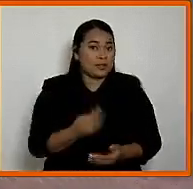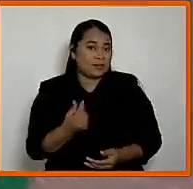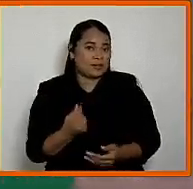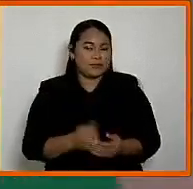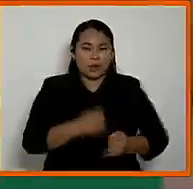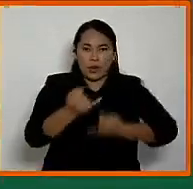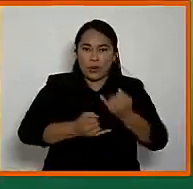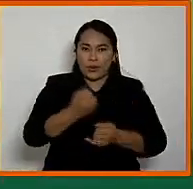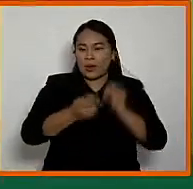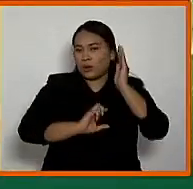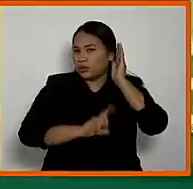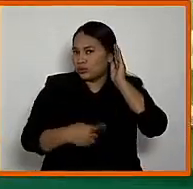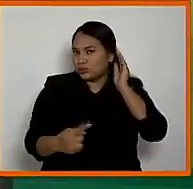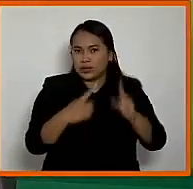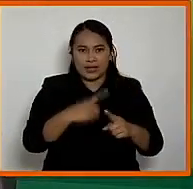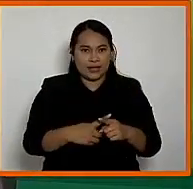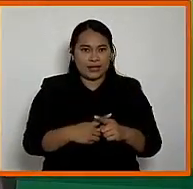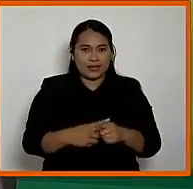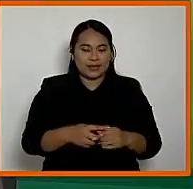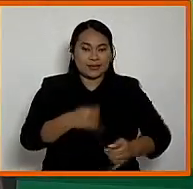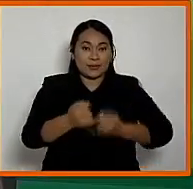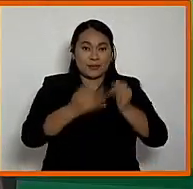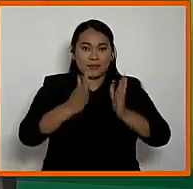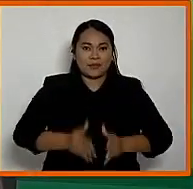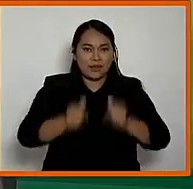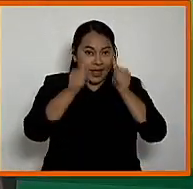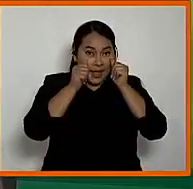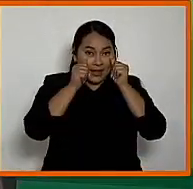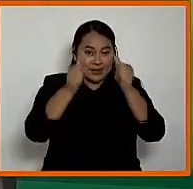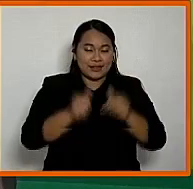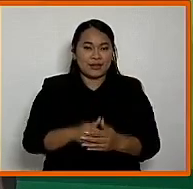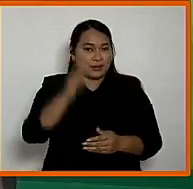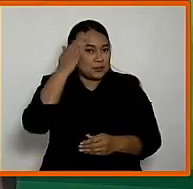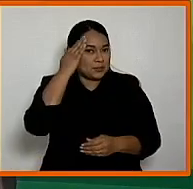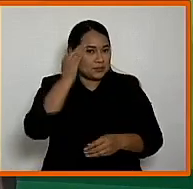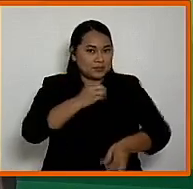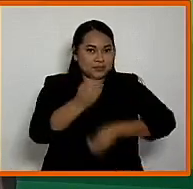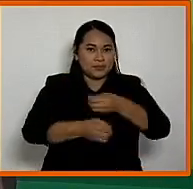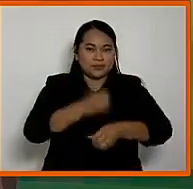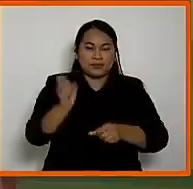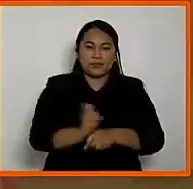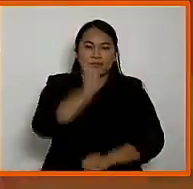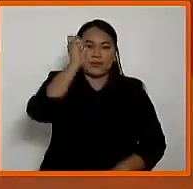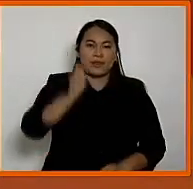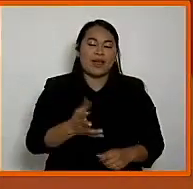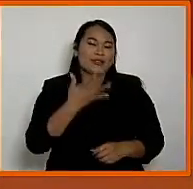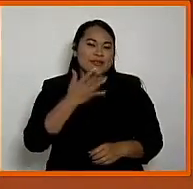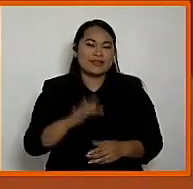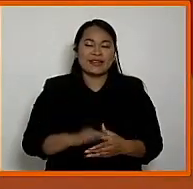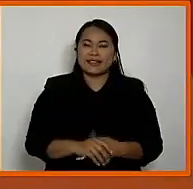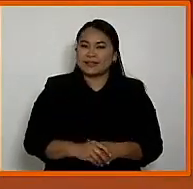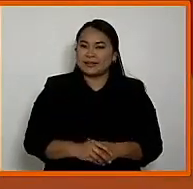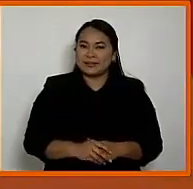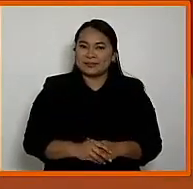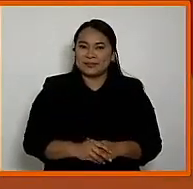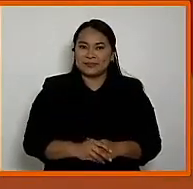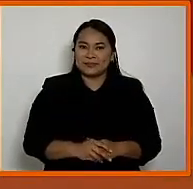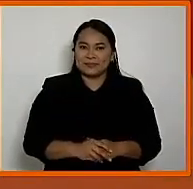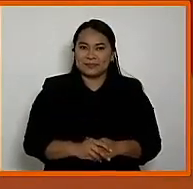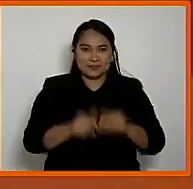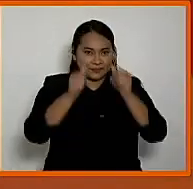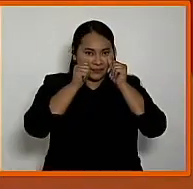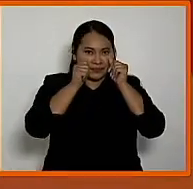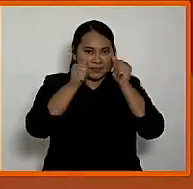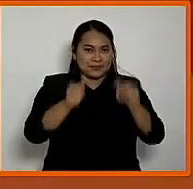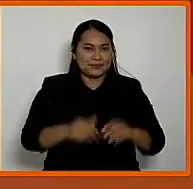Muchas gracias, Natalia. Jugadores, atentos porque tu esfera favorecida en esta noche es suerte. Atentos.